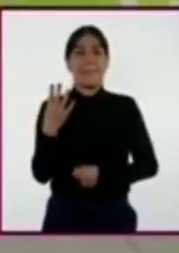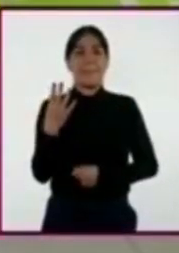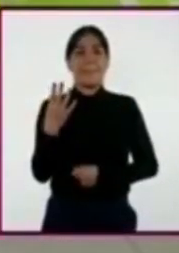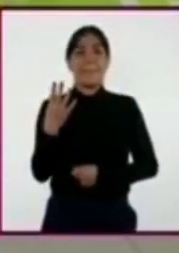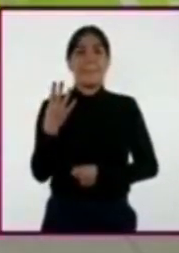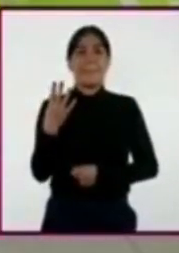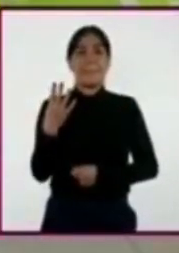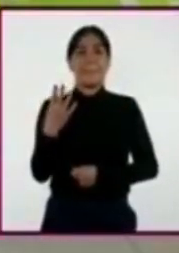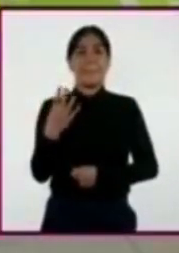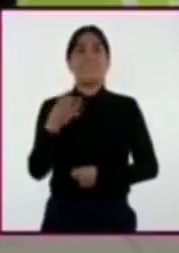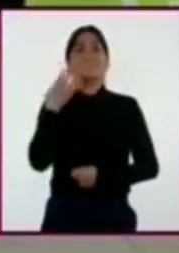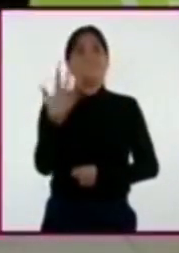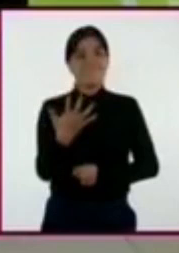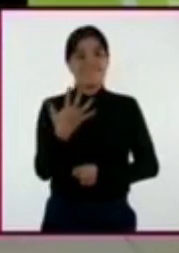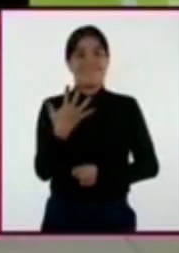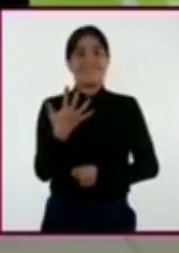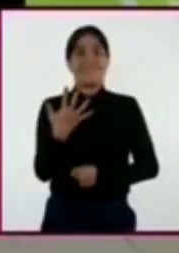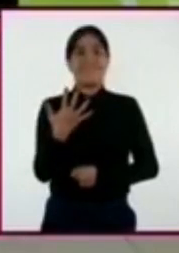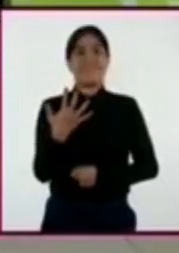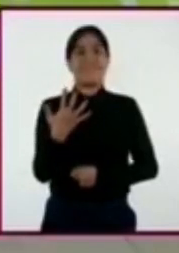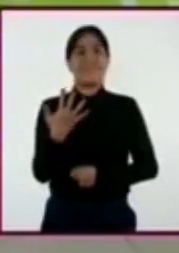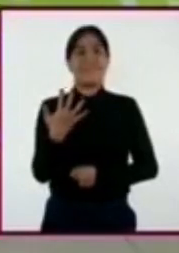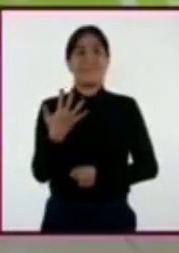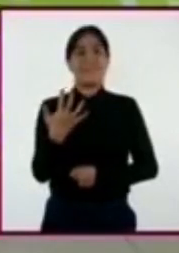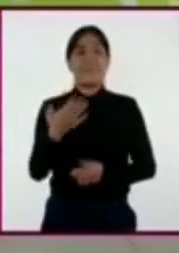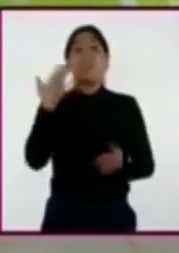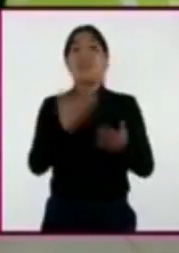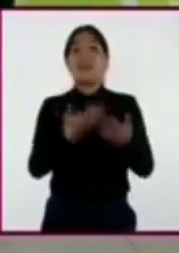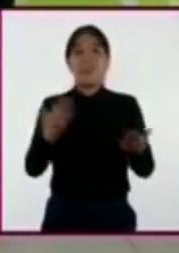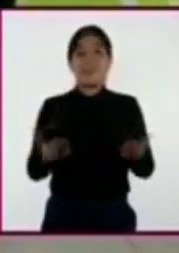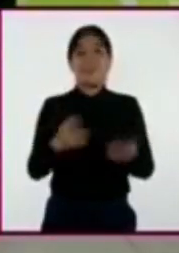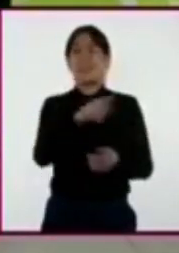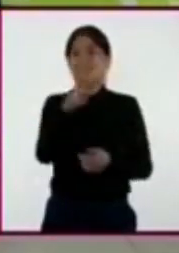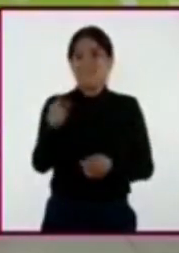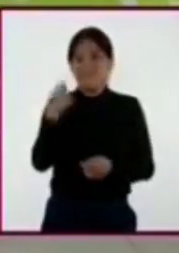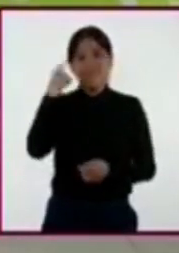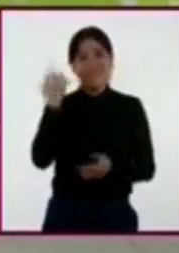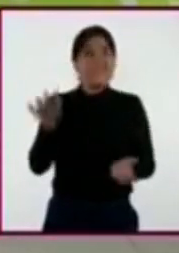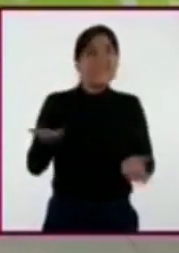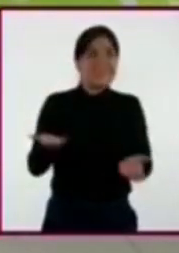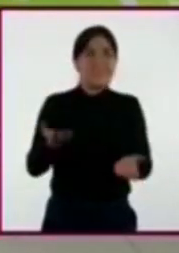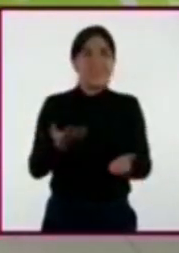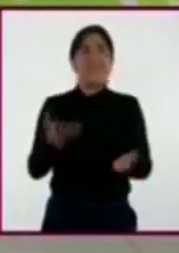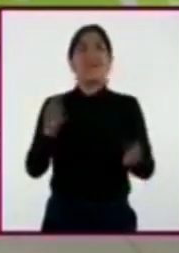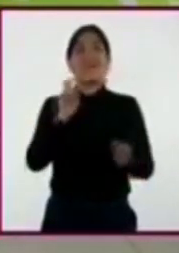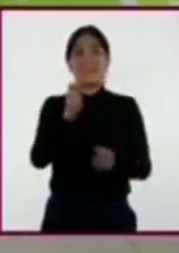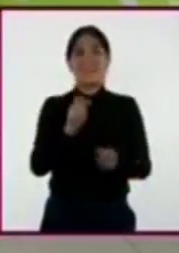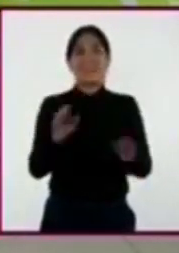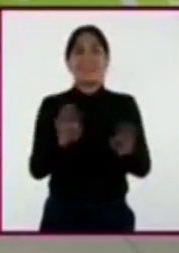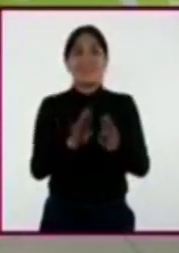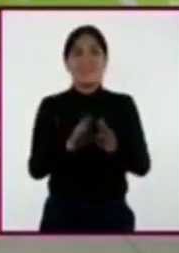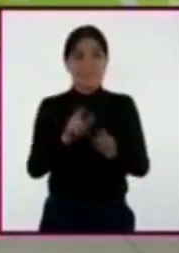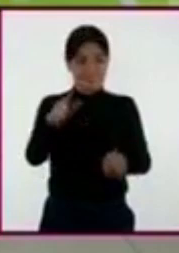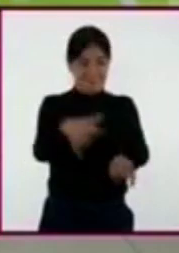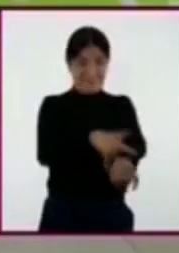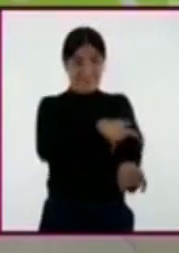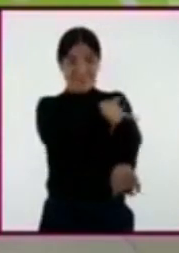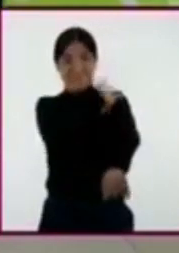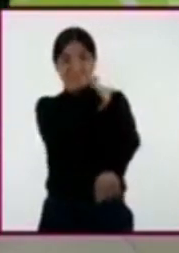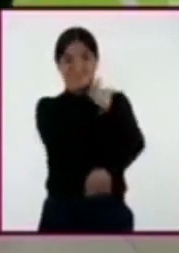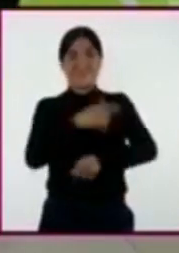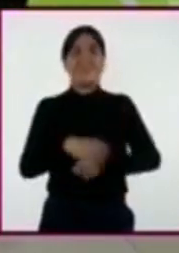y 5. Ahora, ¿qué les parece si colocamos una calceta